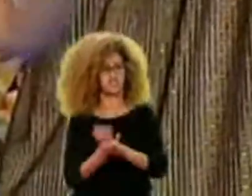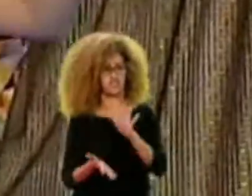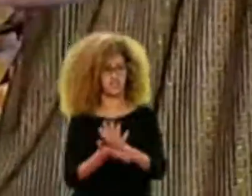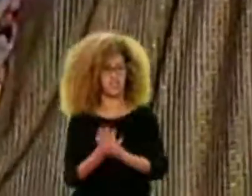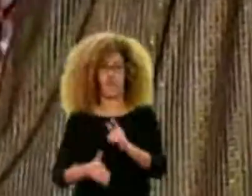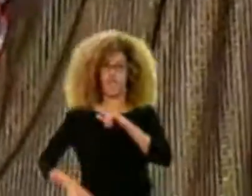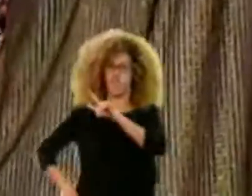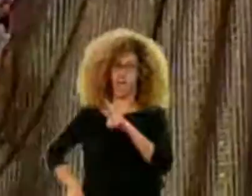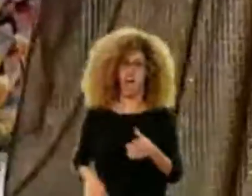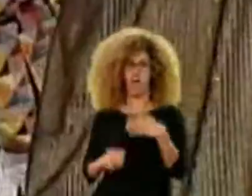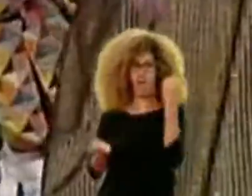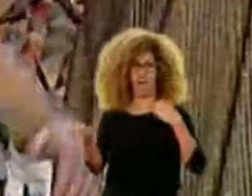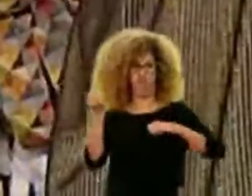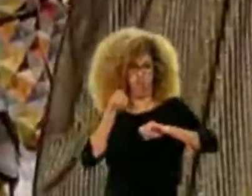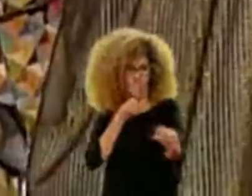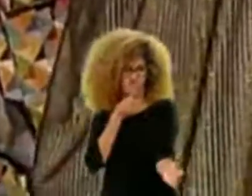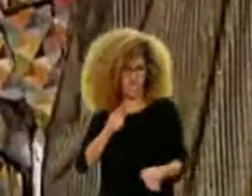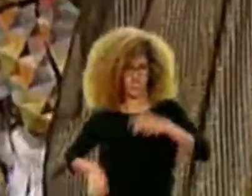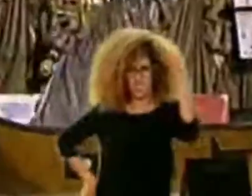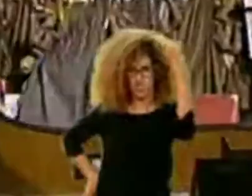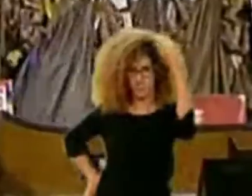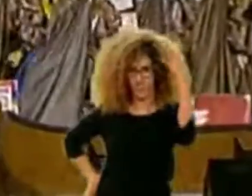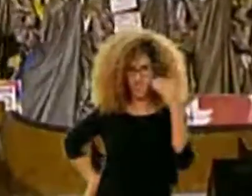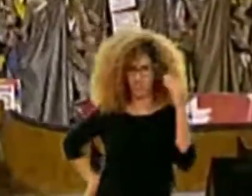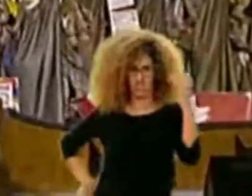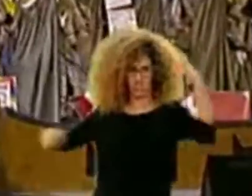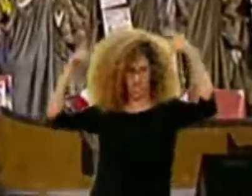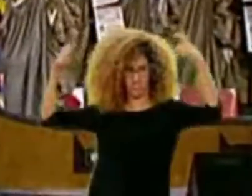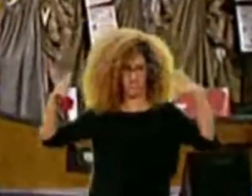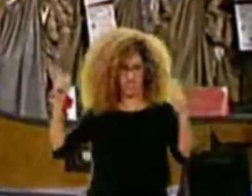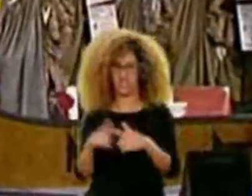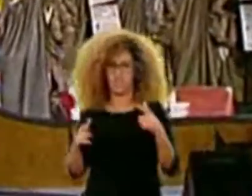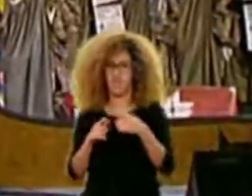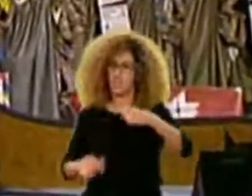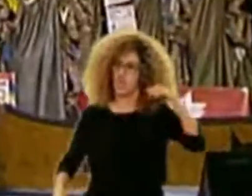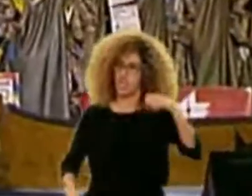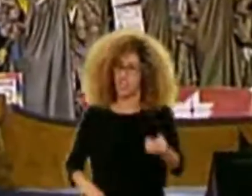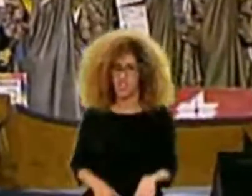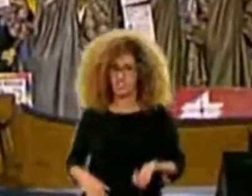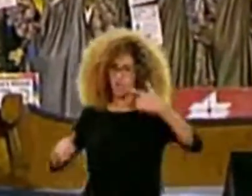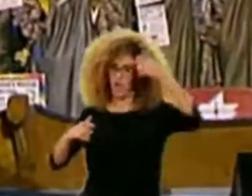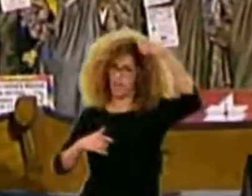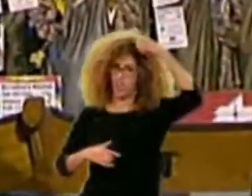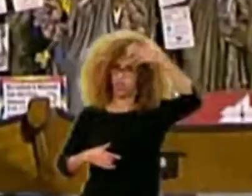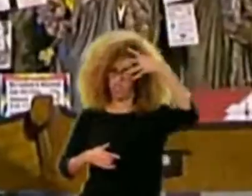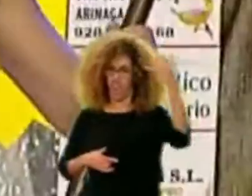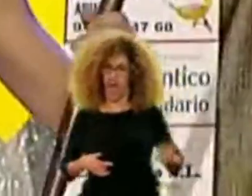haciendo el su normal con el guacamayo ese en la cabeza. Debería meterte una cagada en todo el ojo. Vas a ver tú, que vas a estar